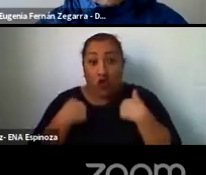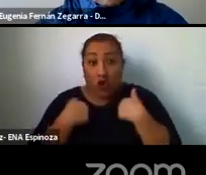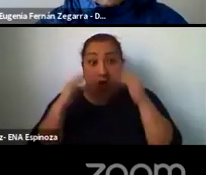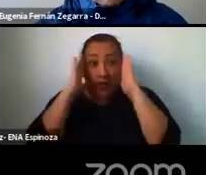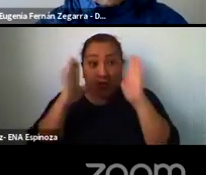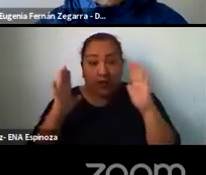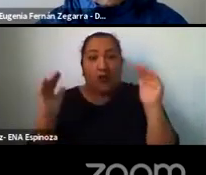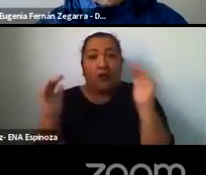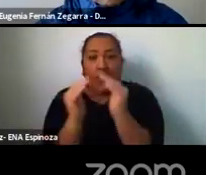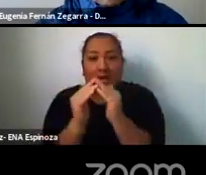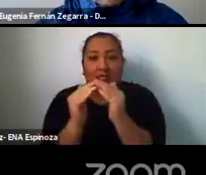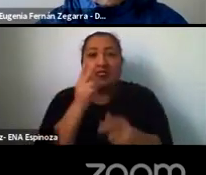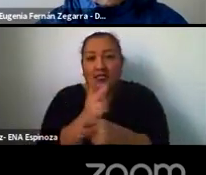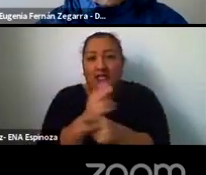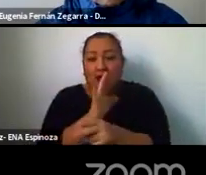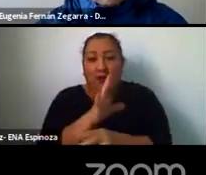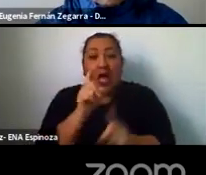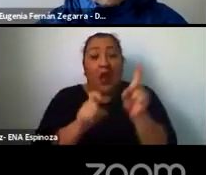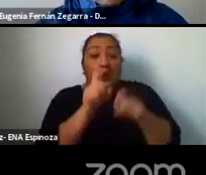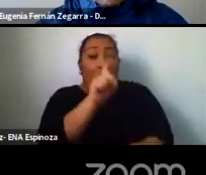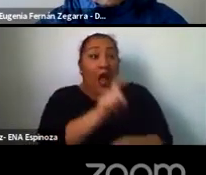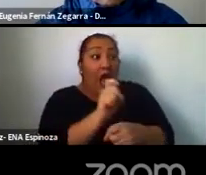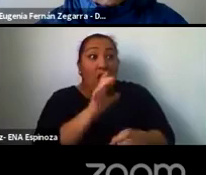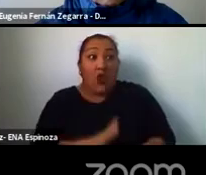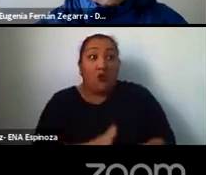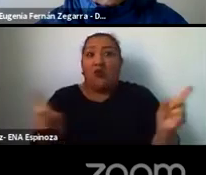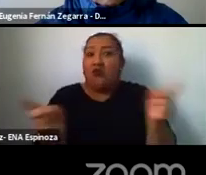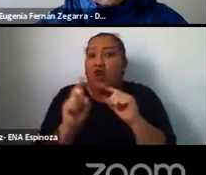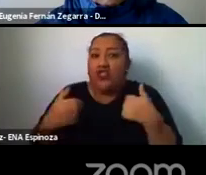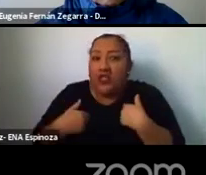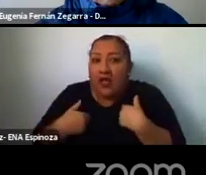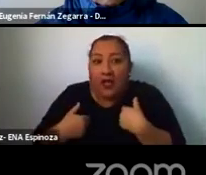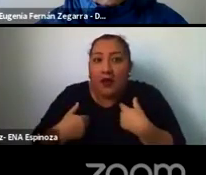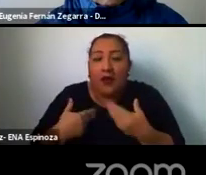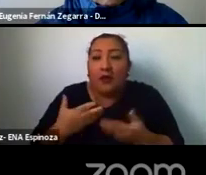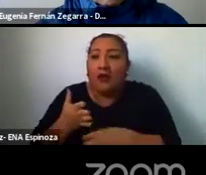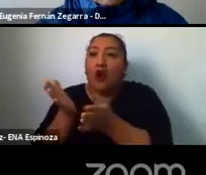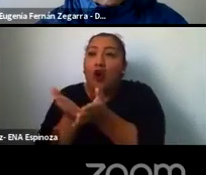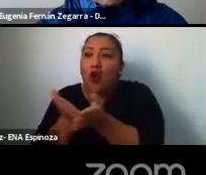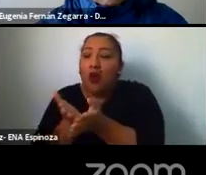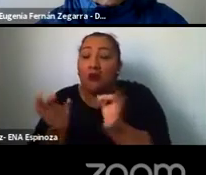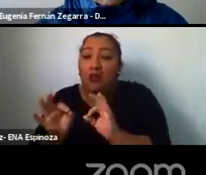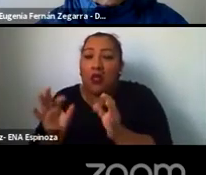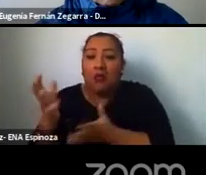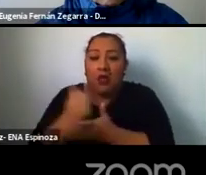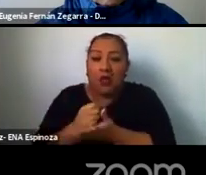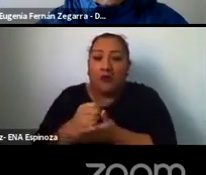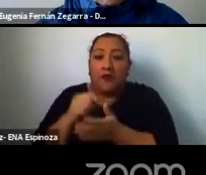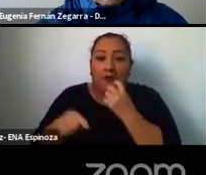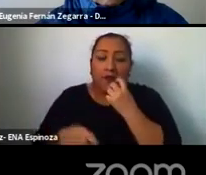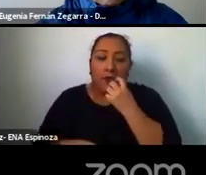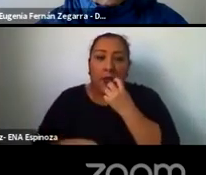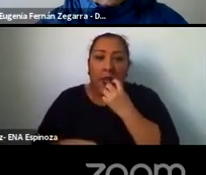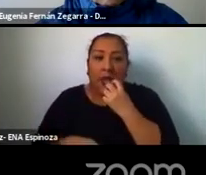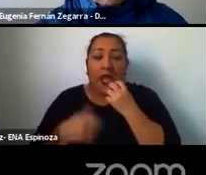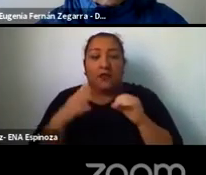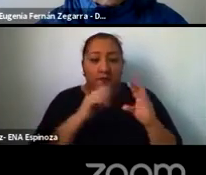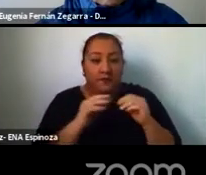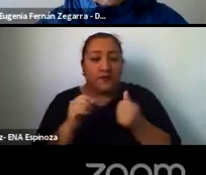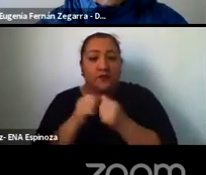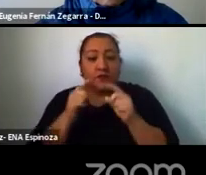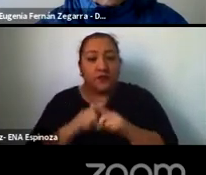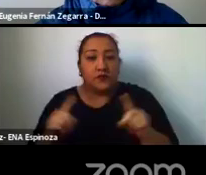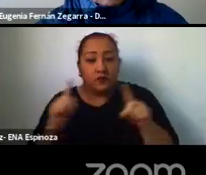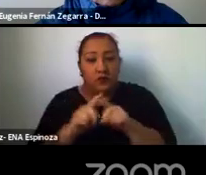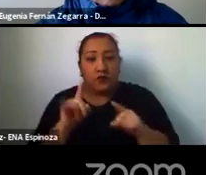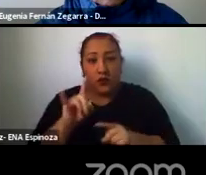podido identificar que algunos alumnos no están recibiendo este servicio y se han hecho las recomendaciones respectivas a las distintas